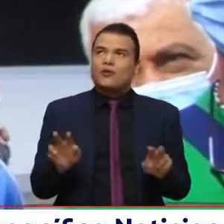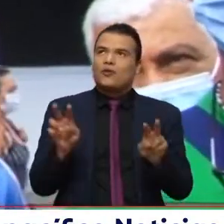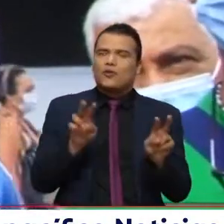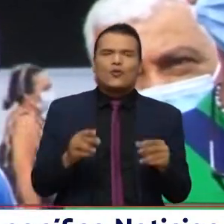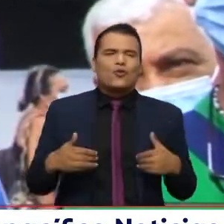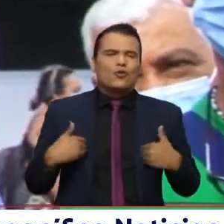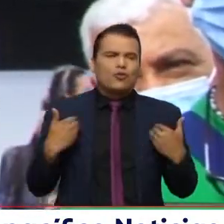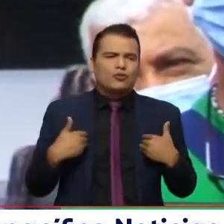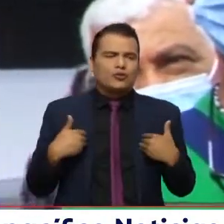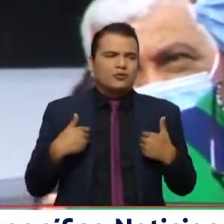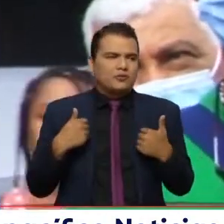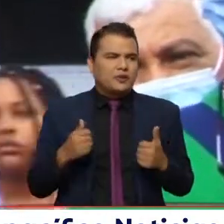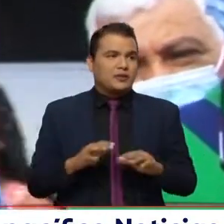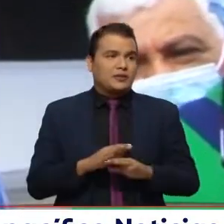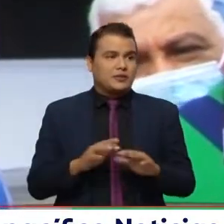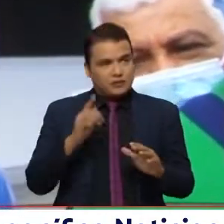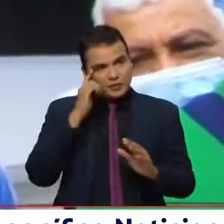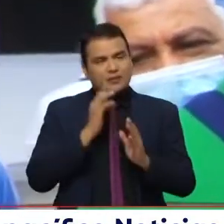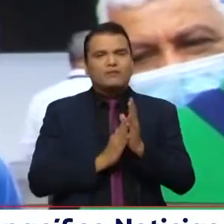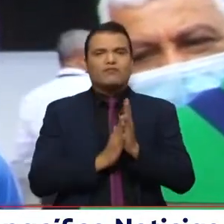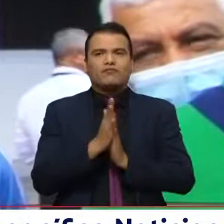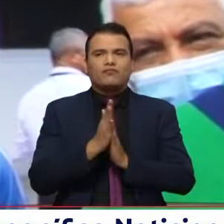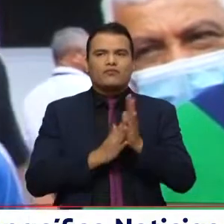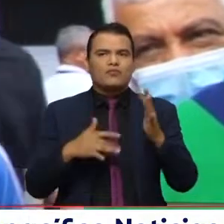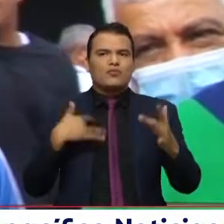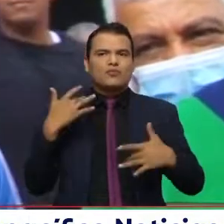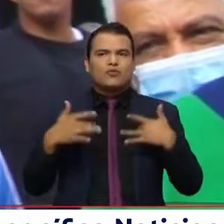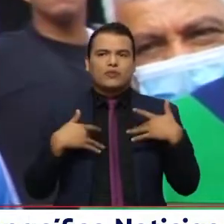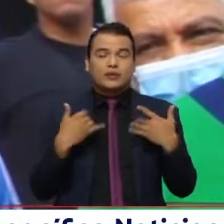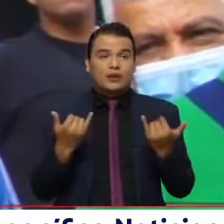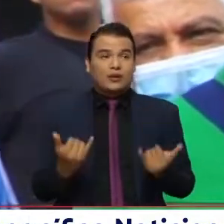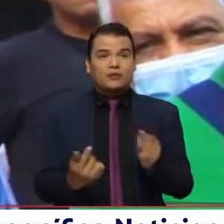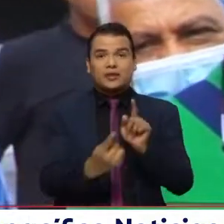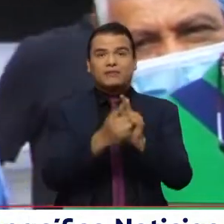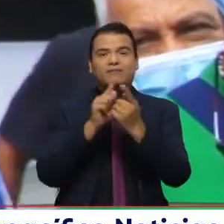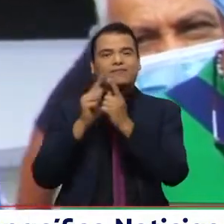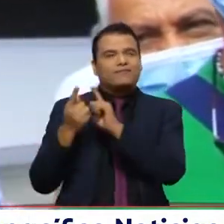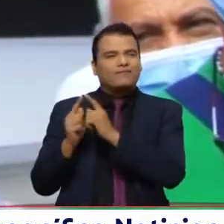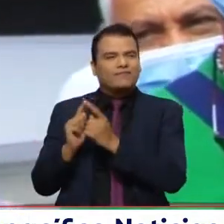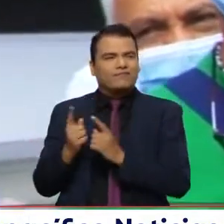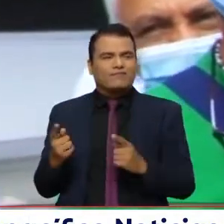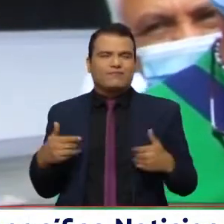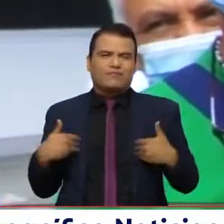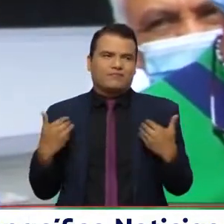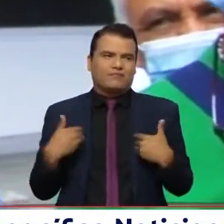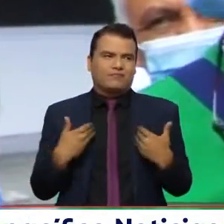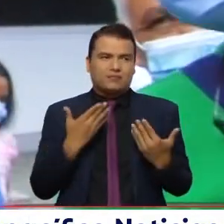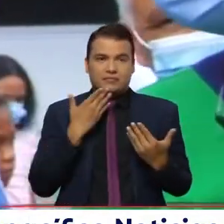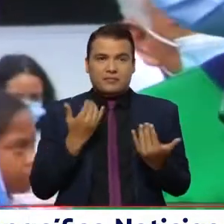espero que podamos vernos durante estos días y tener esta